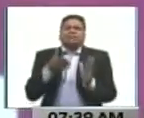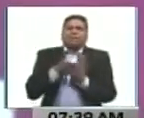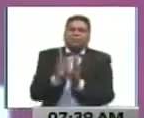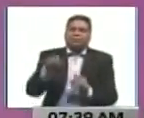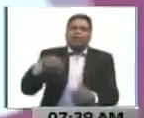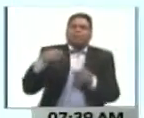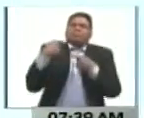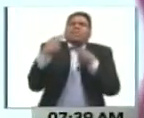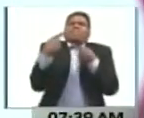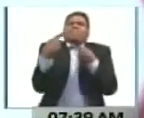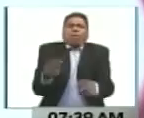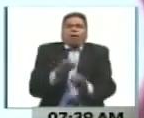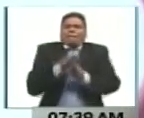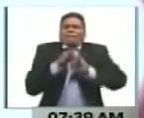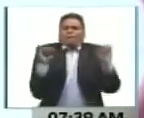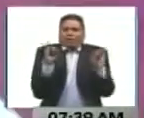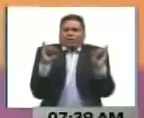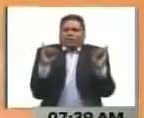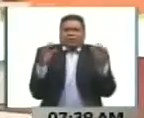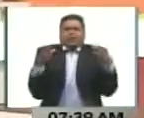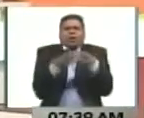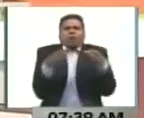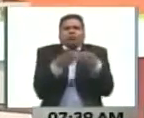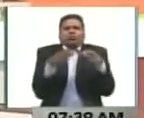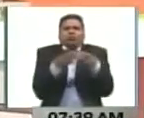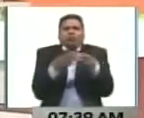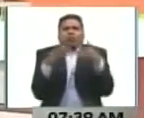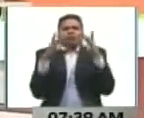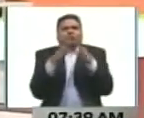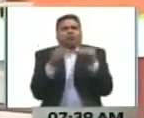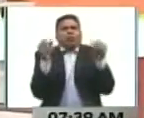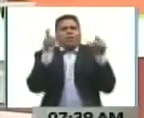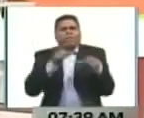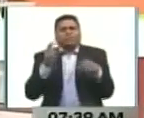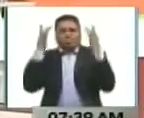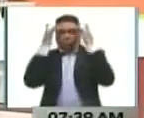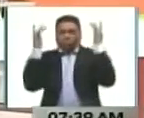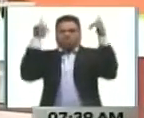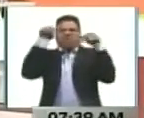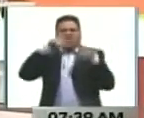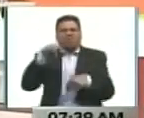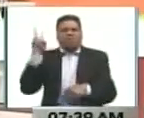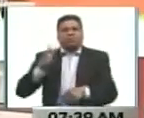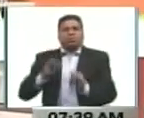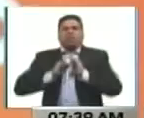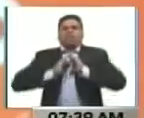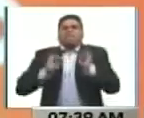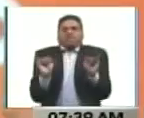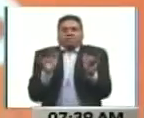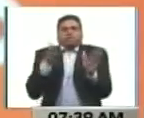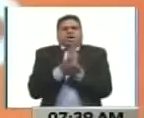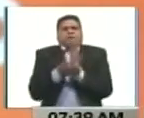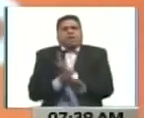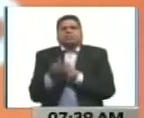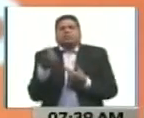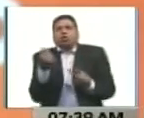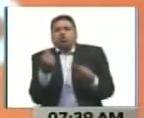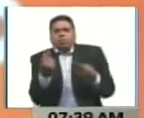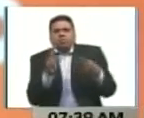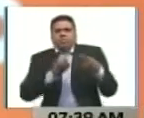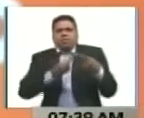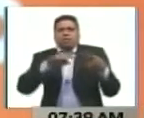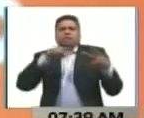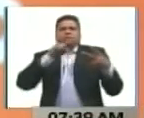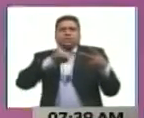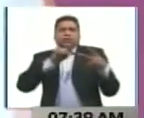encuentro de intelectuales y artistas? Es decir, ¿en qué puede colaborar para mejorar la situación actual de Venezuela, económicamente, socialmente? Se